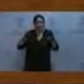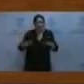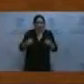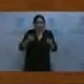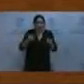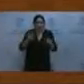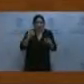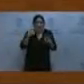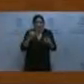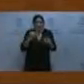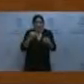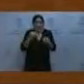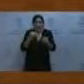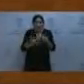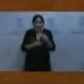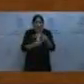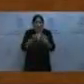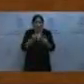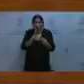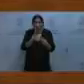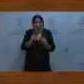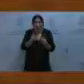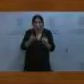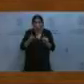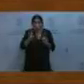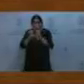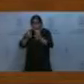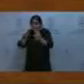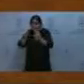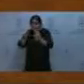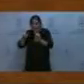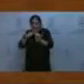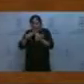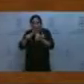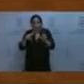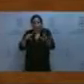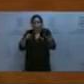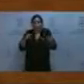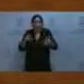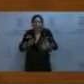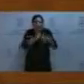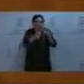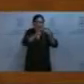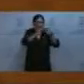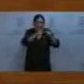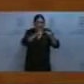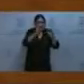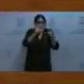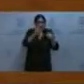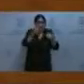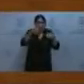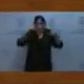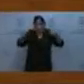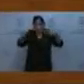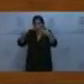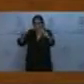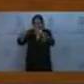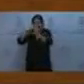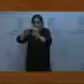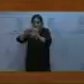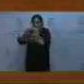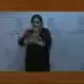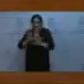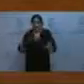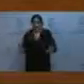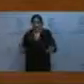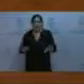sirven para Sogepsa. Nada más, que no tienen ninguna conexión con el Principado, exclusivamente. Por cierto, le voy a aconsejar también